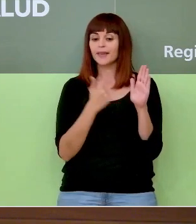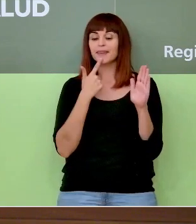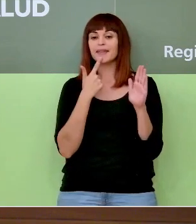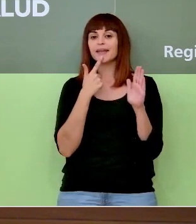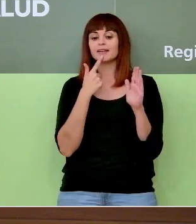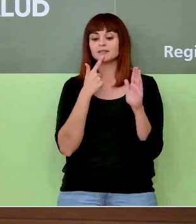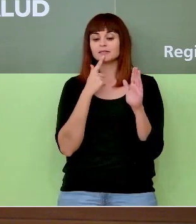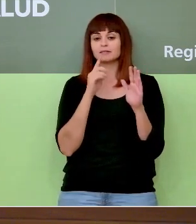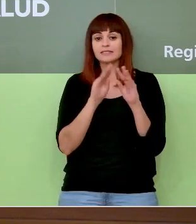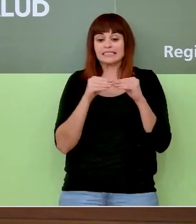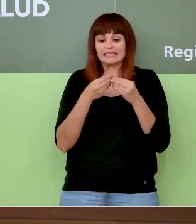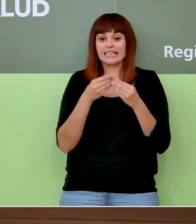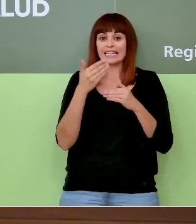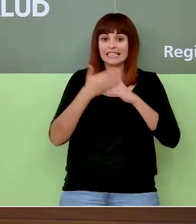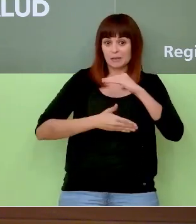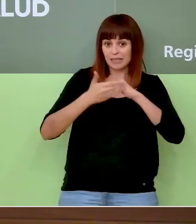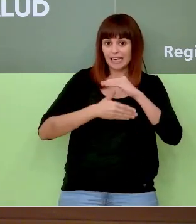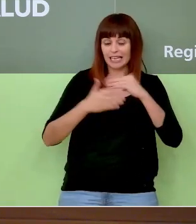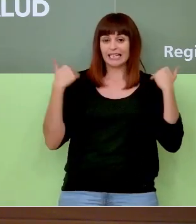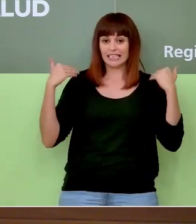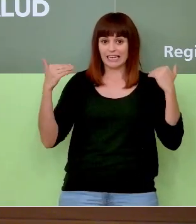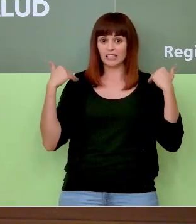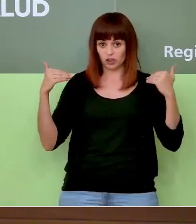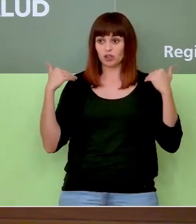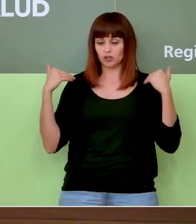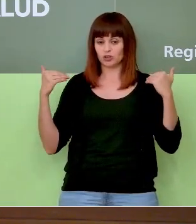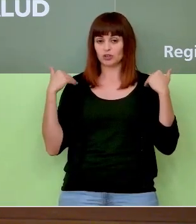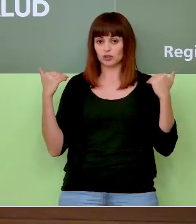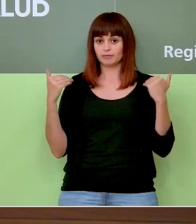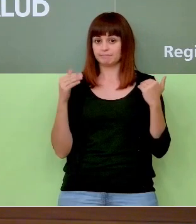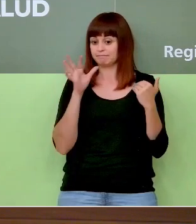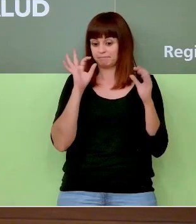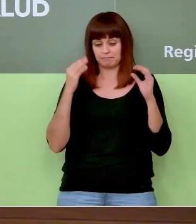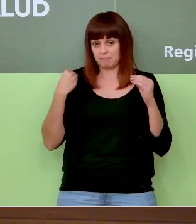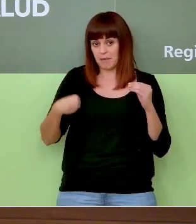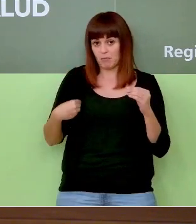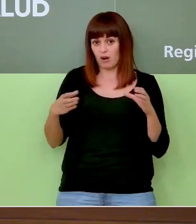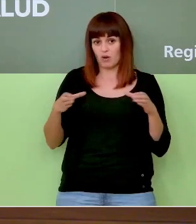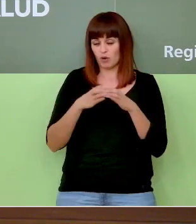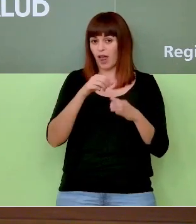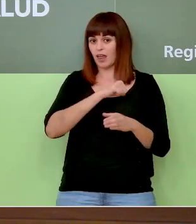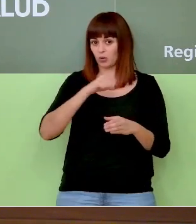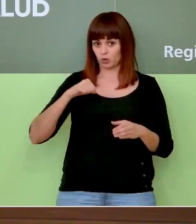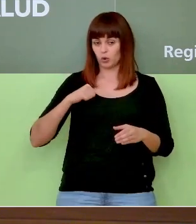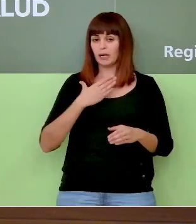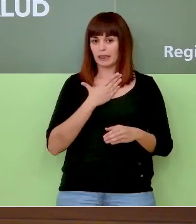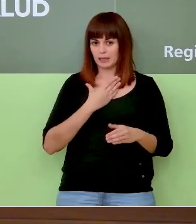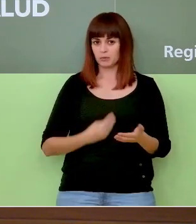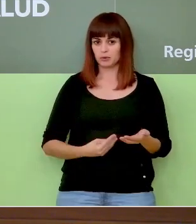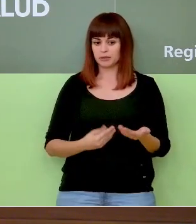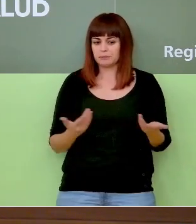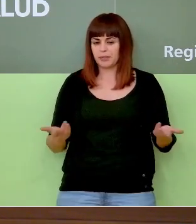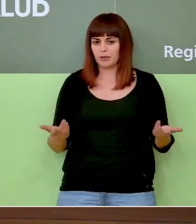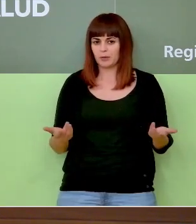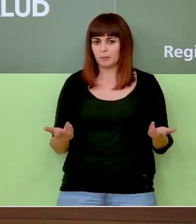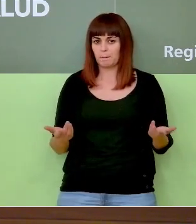se sitúa en la situación actual, a 1/3, que es en lo que se han quedado en la comunidad autónoma. Sí que es verdad que